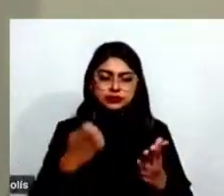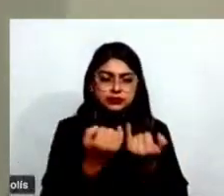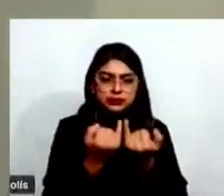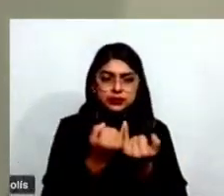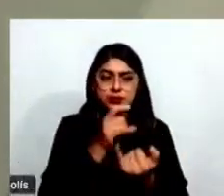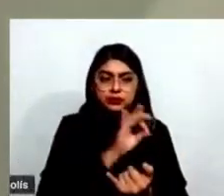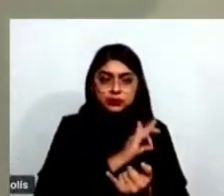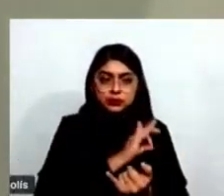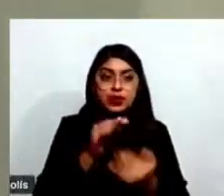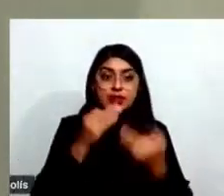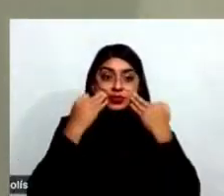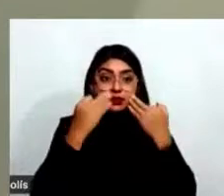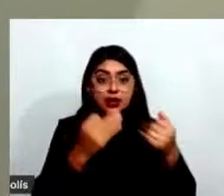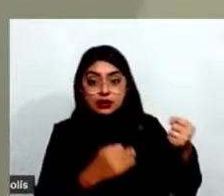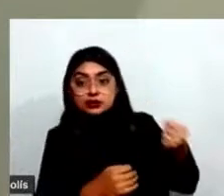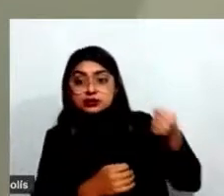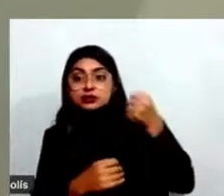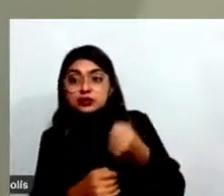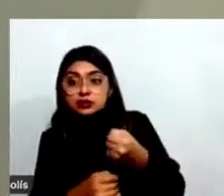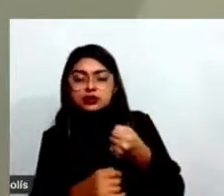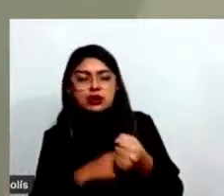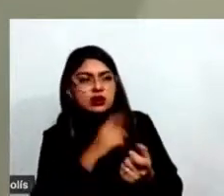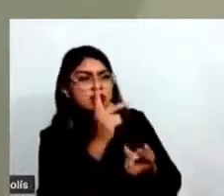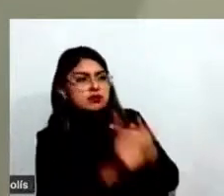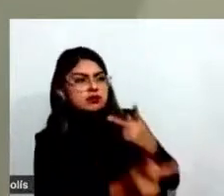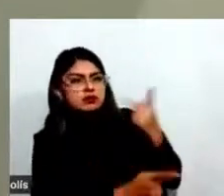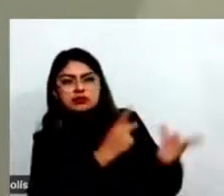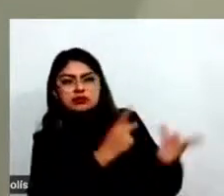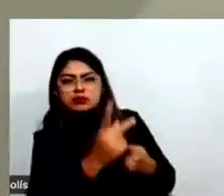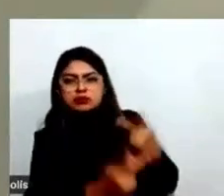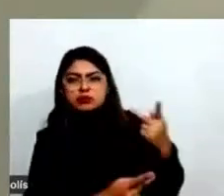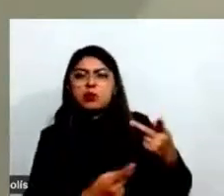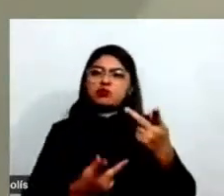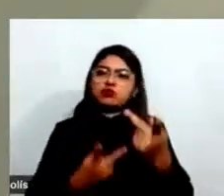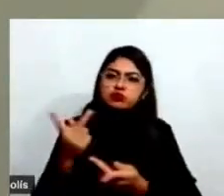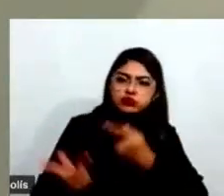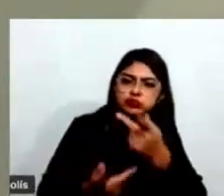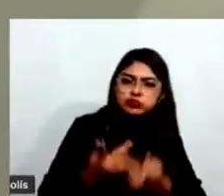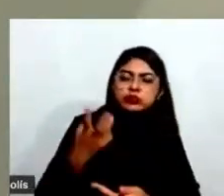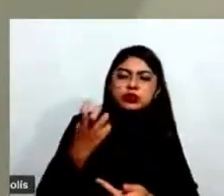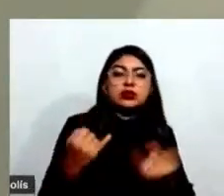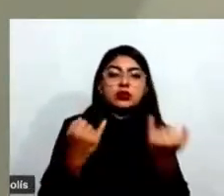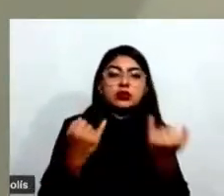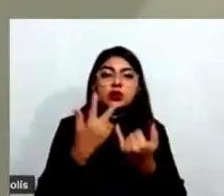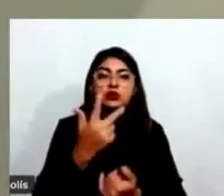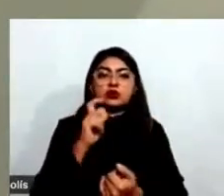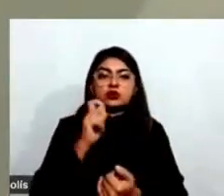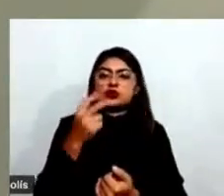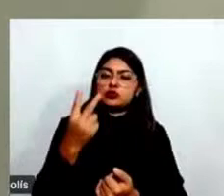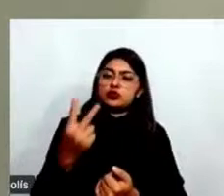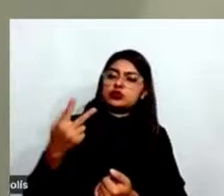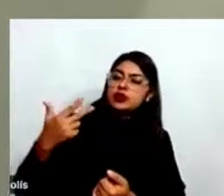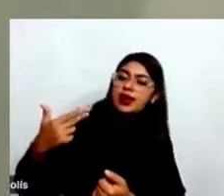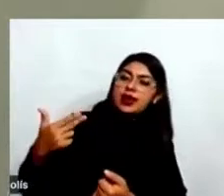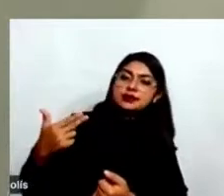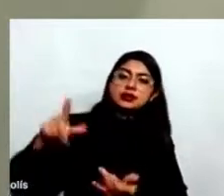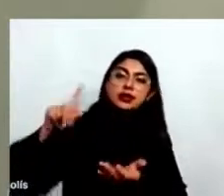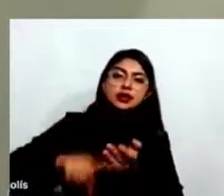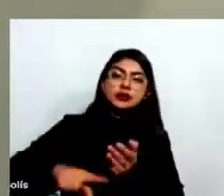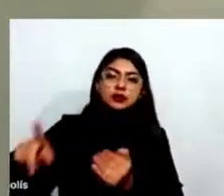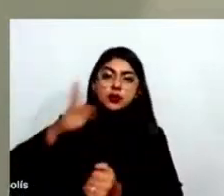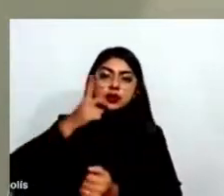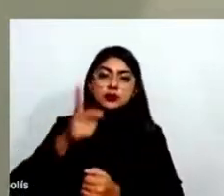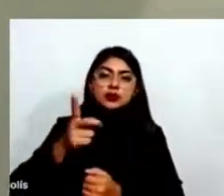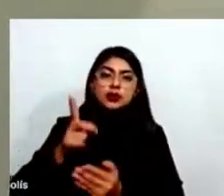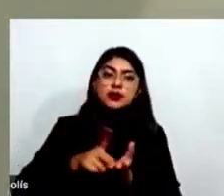una enumeración extensa, incluyendo el 8.2H, el derecho a un recurso, el derecho a una segunda instancia y un